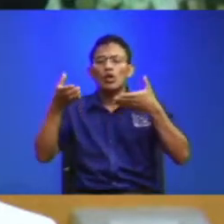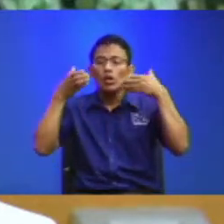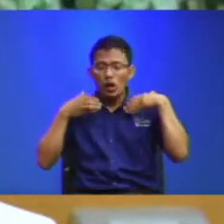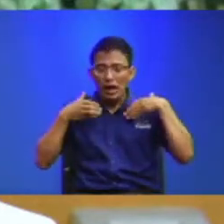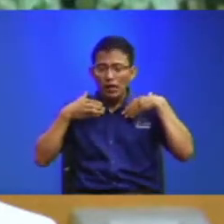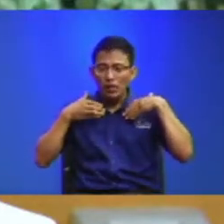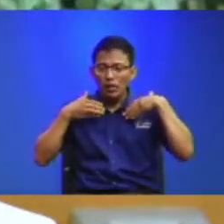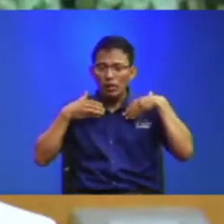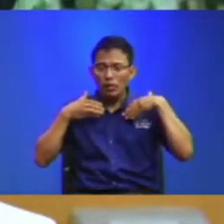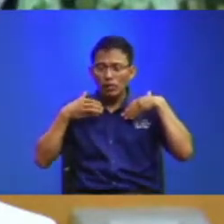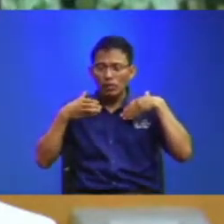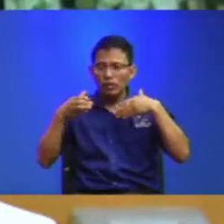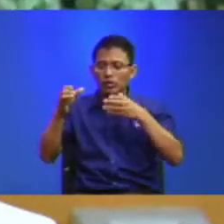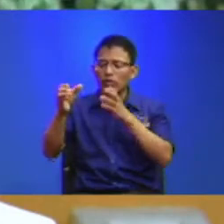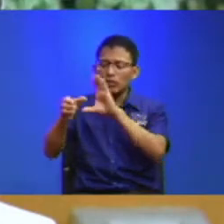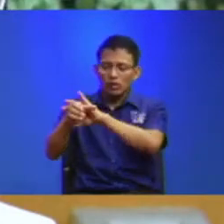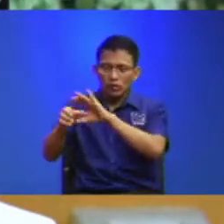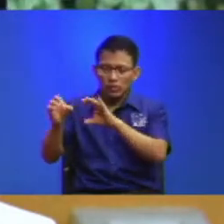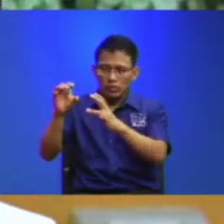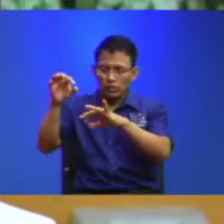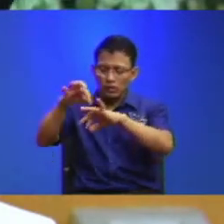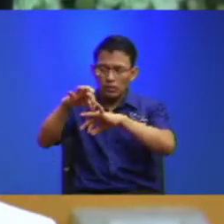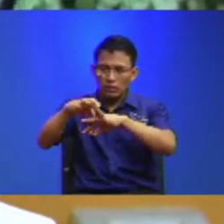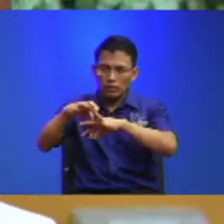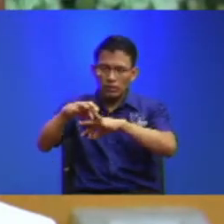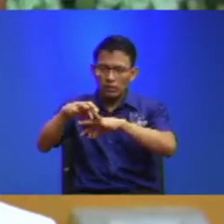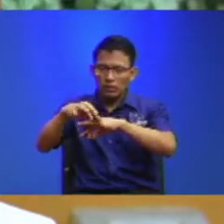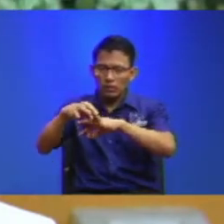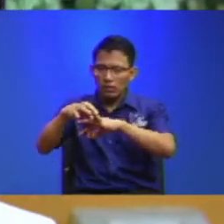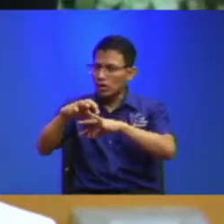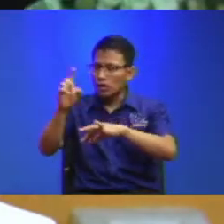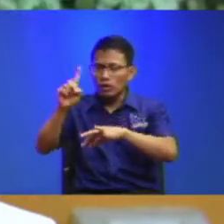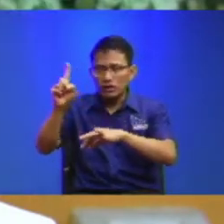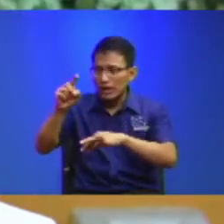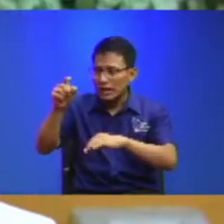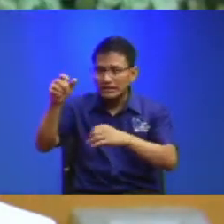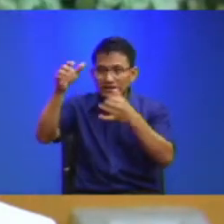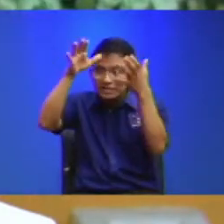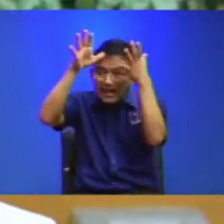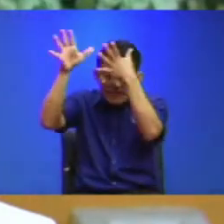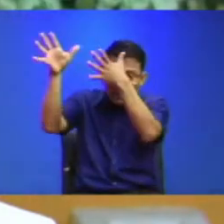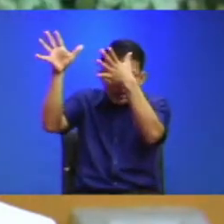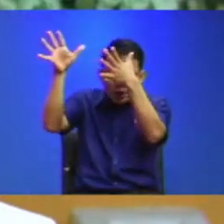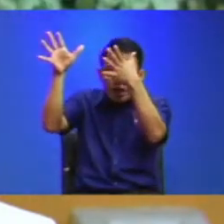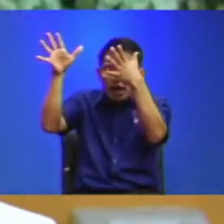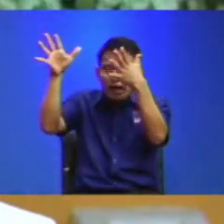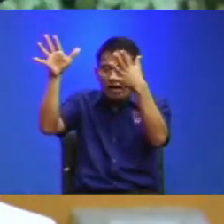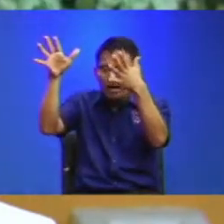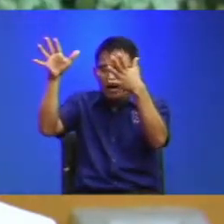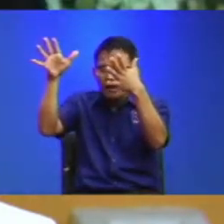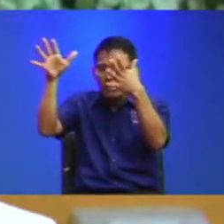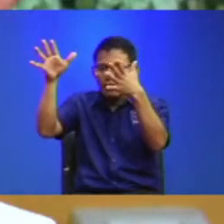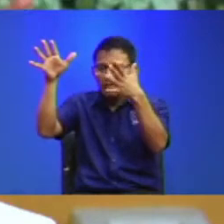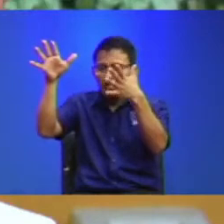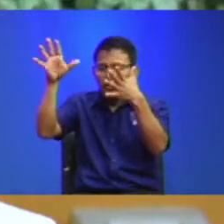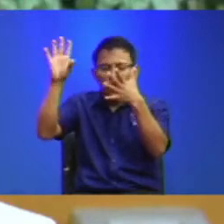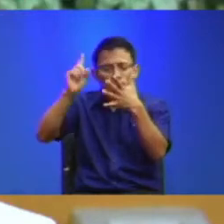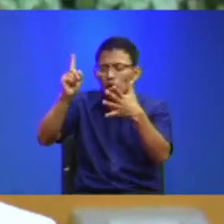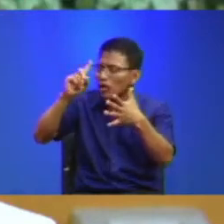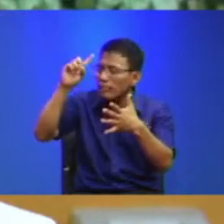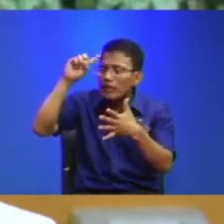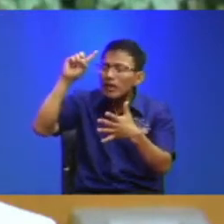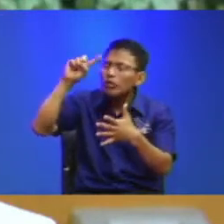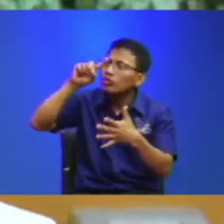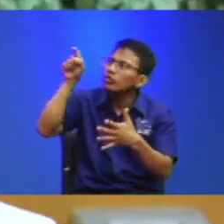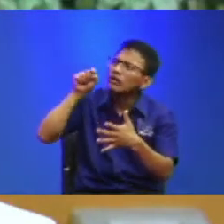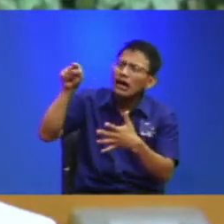que ellos no tuvieron la sabiduría de que aquello que Dios los bendijo, no le preguntaron a Dios para qué servía.